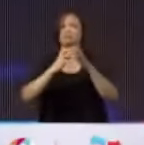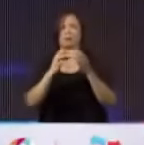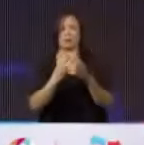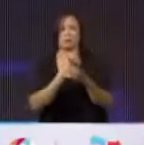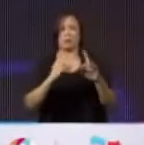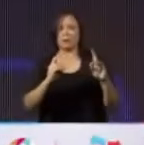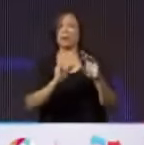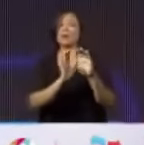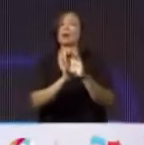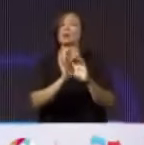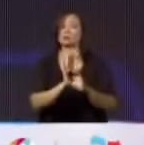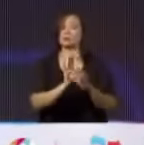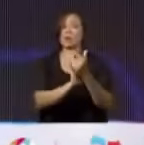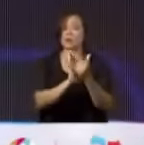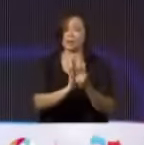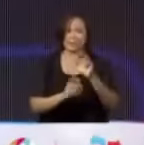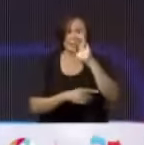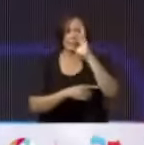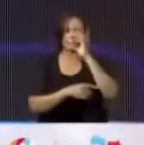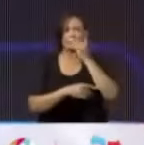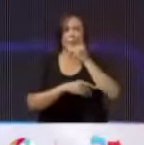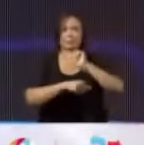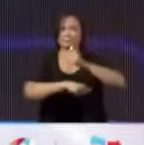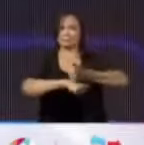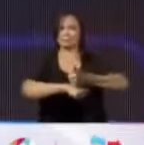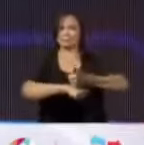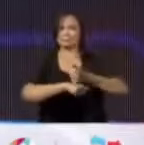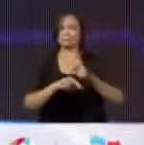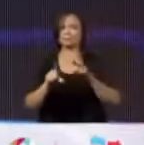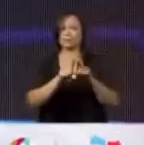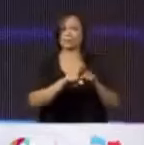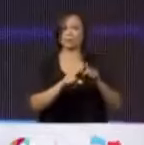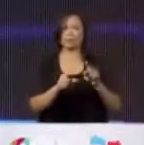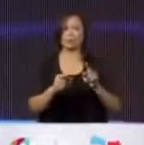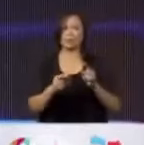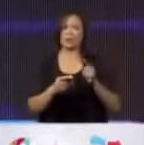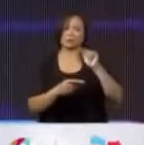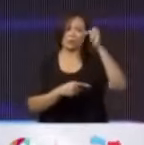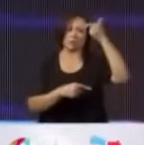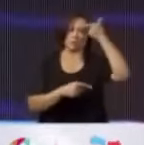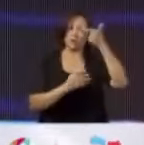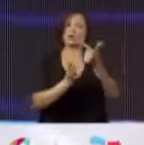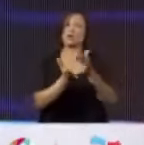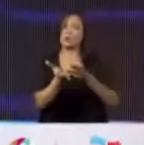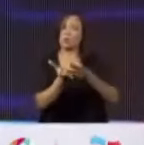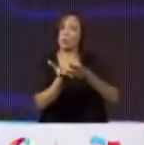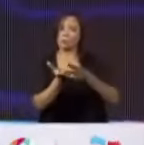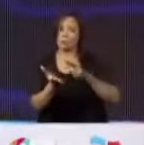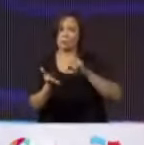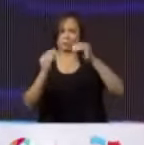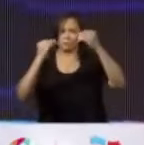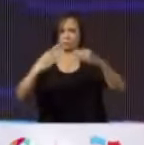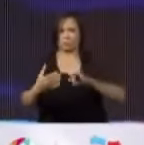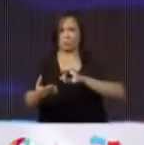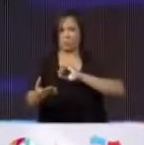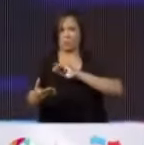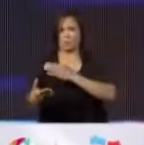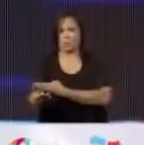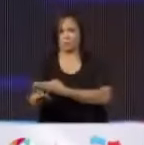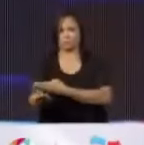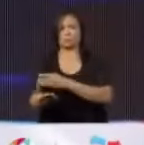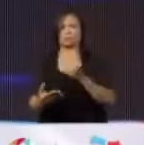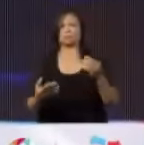y la constitucionalidad en la República Dominicana, así como el retorno del gobierno legítimo del profesor Juan Bosch.